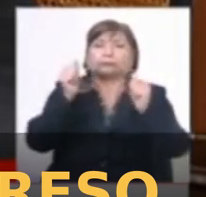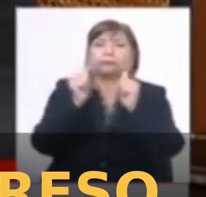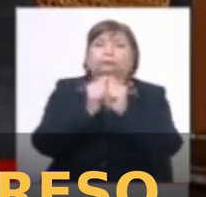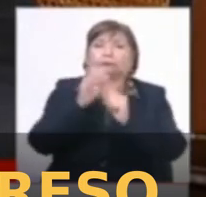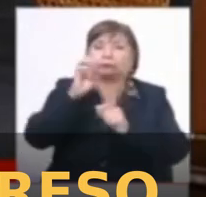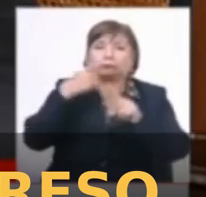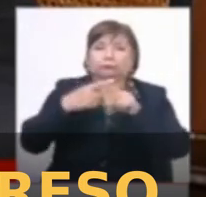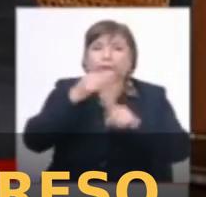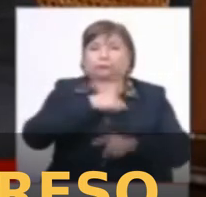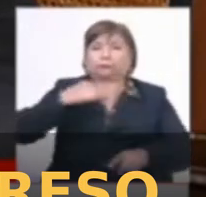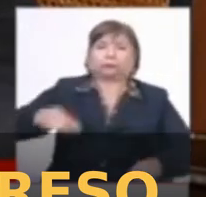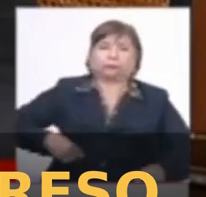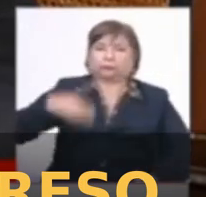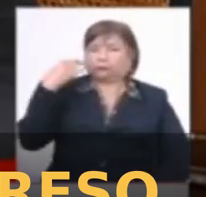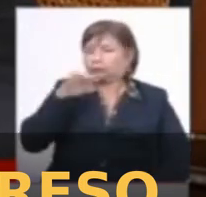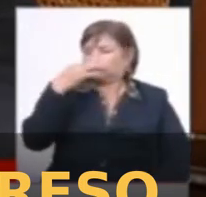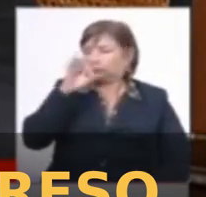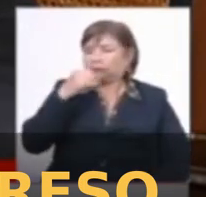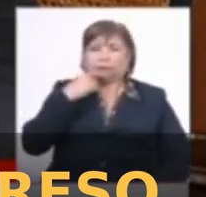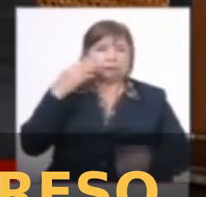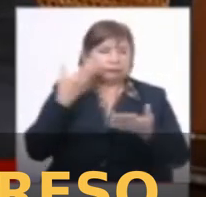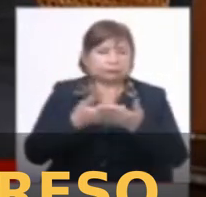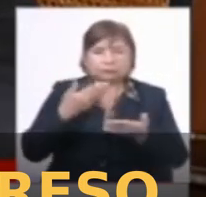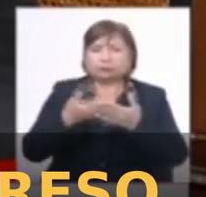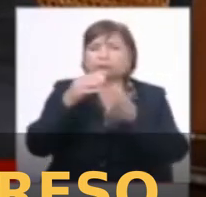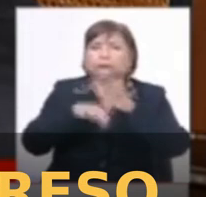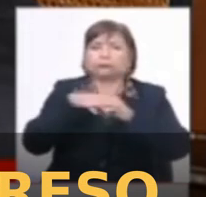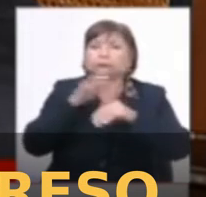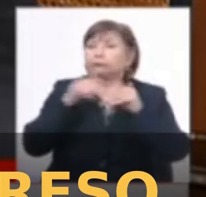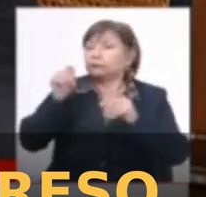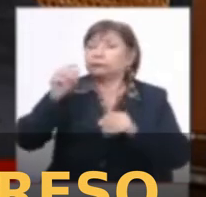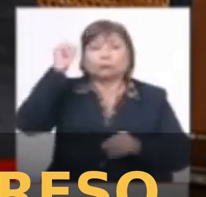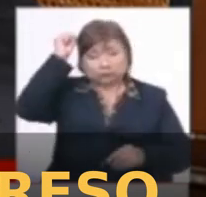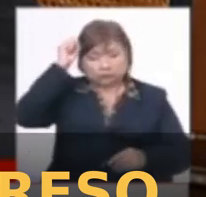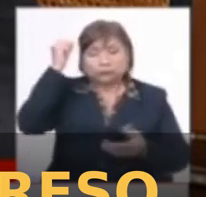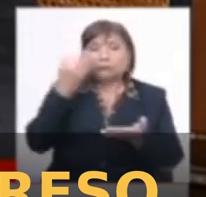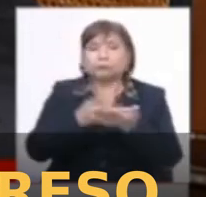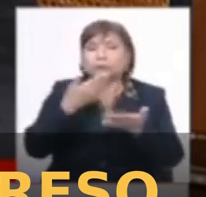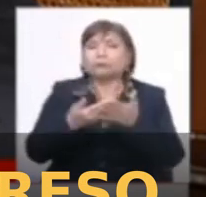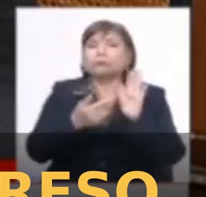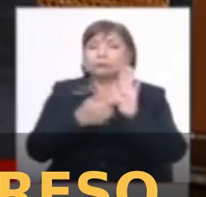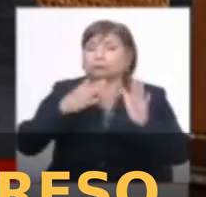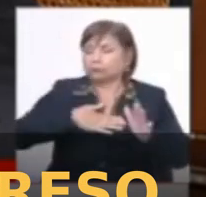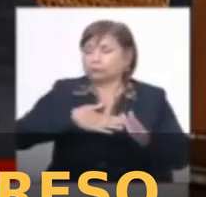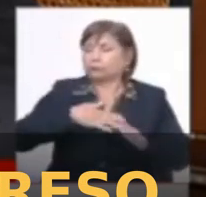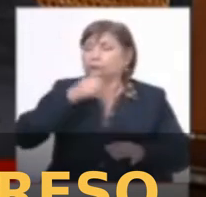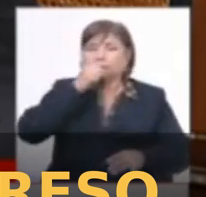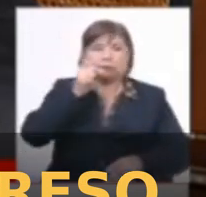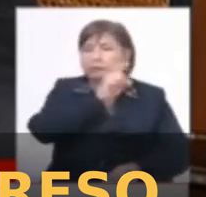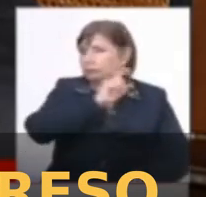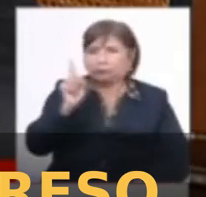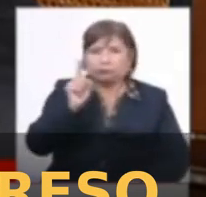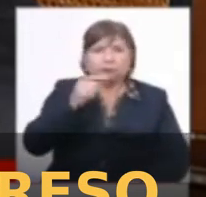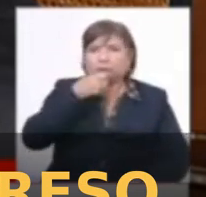ex ministro, la ha manejado siempre y obviamente de la mano de sus sobrinos, cosa que se ha probado. Mis declaraciones, señor presidente, no han